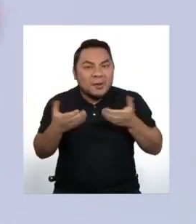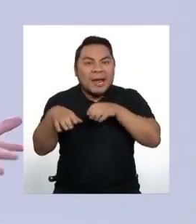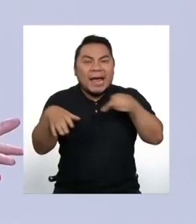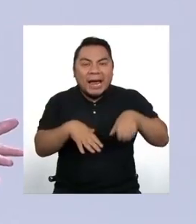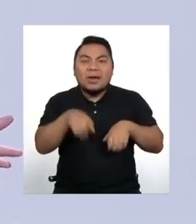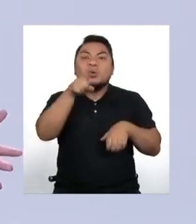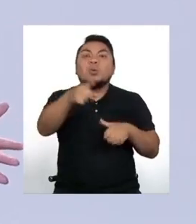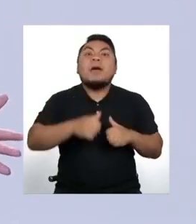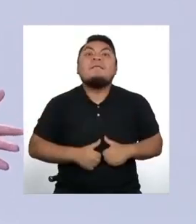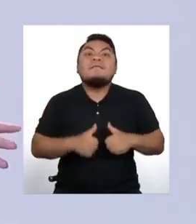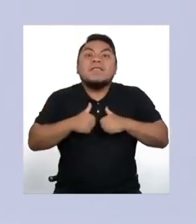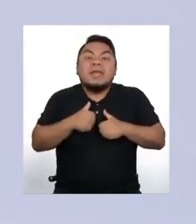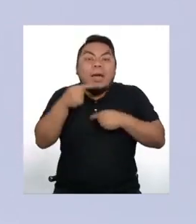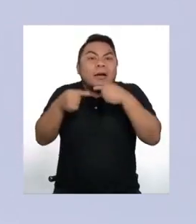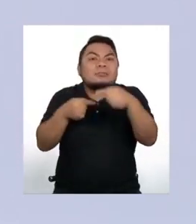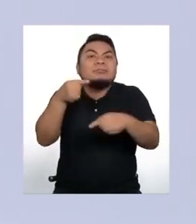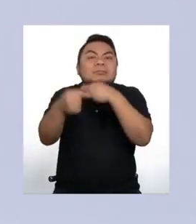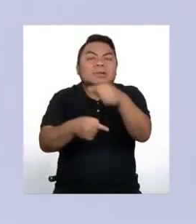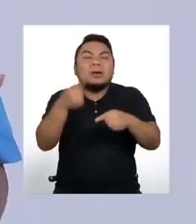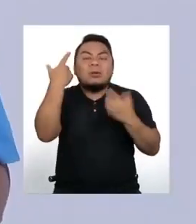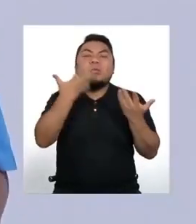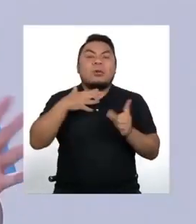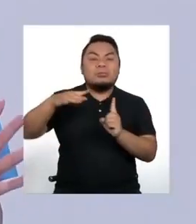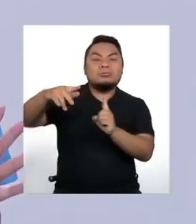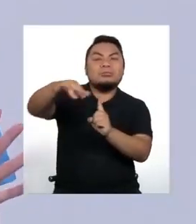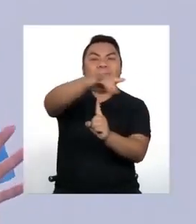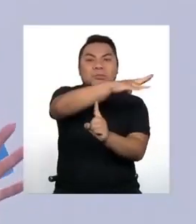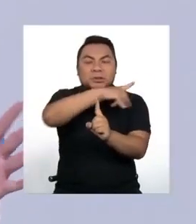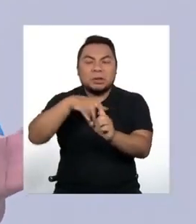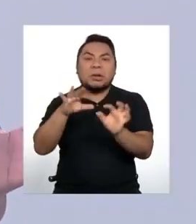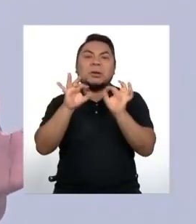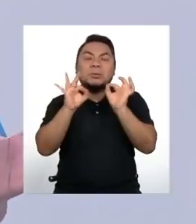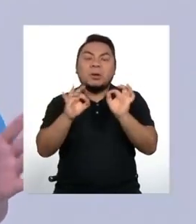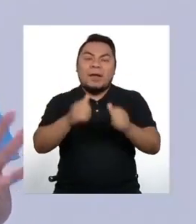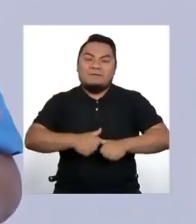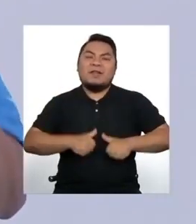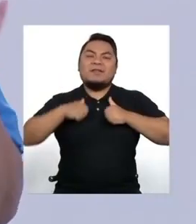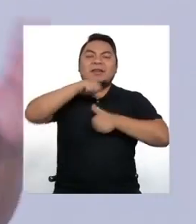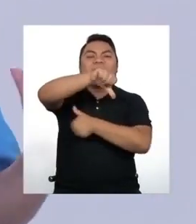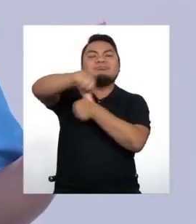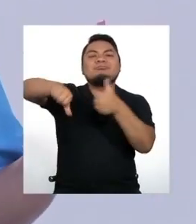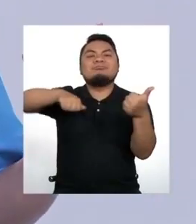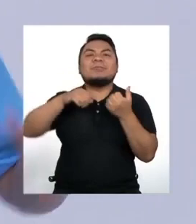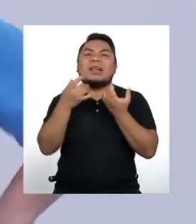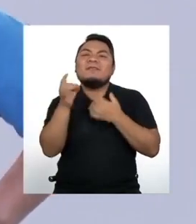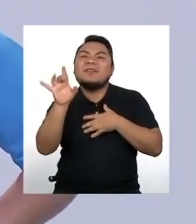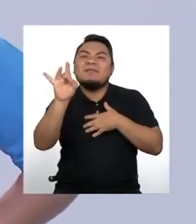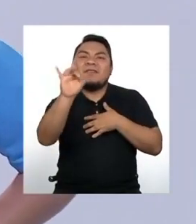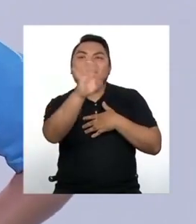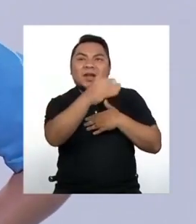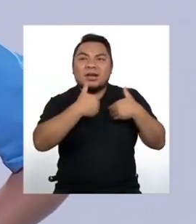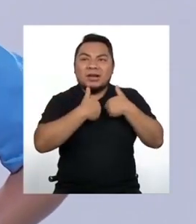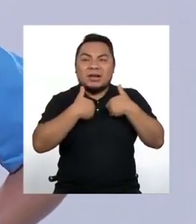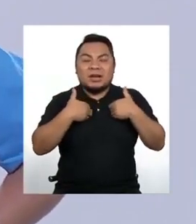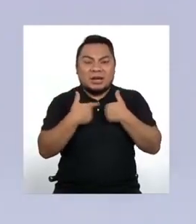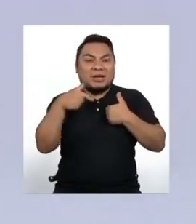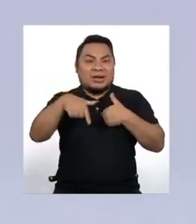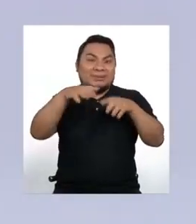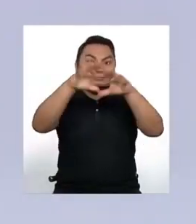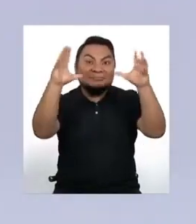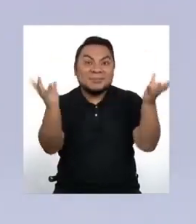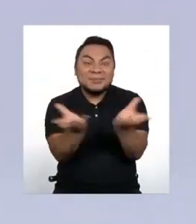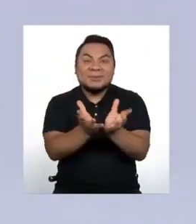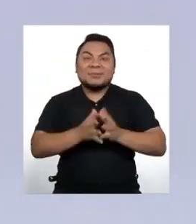Sí, con mi tapabocas. Mira, Juanita me dice que todos tenemos que salir así ahora. Con la mascarilla. No es